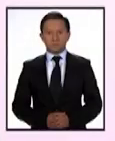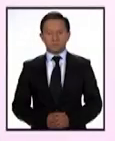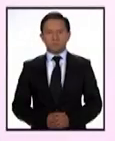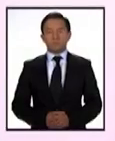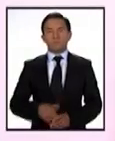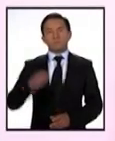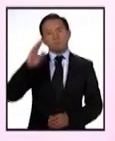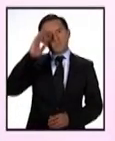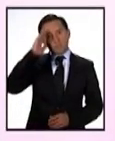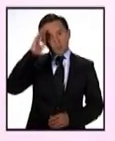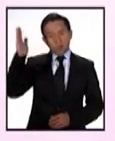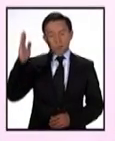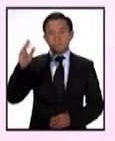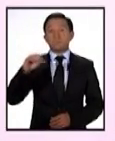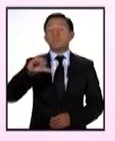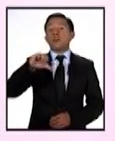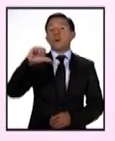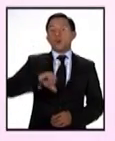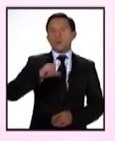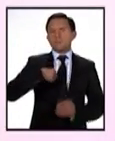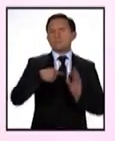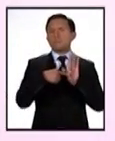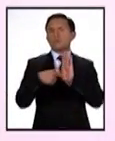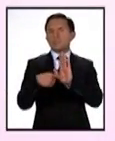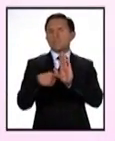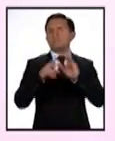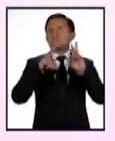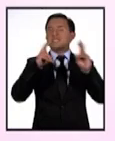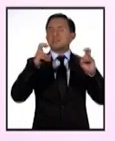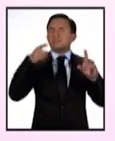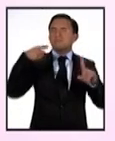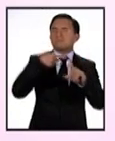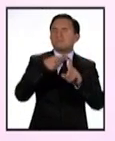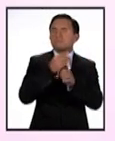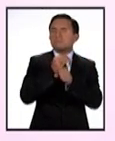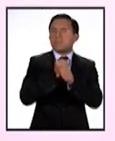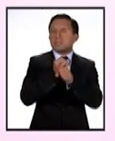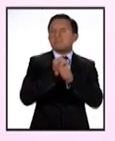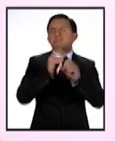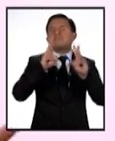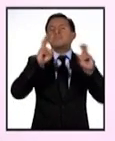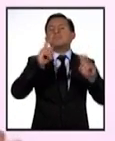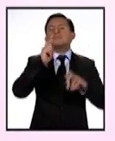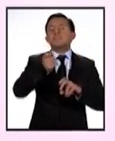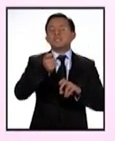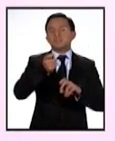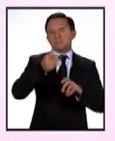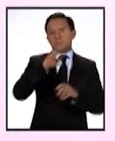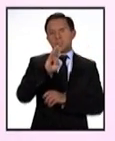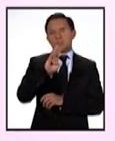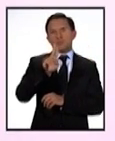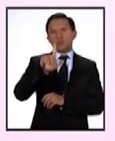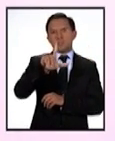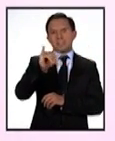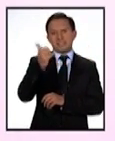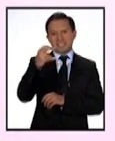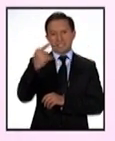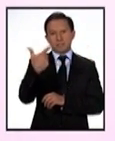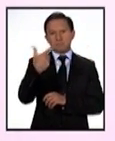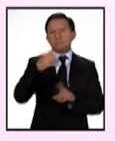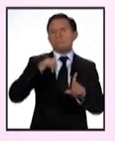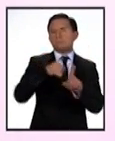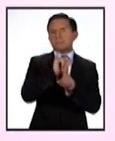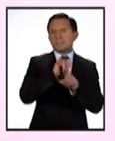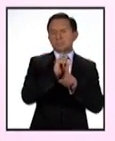Hola, la investigación que les presentamos hoy es sobre el bullying, pero el bullying es una forma glamorosa de llamar a un fenómeno